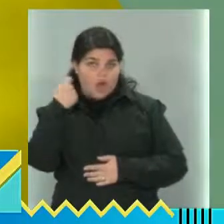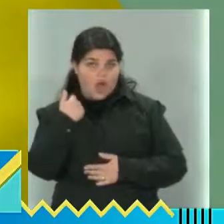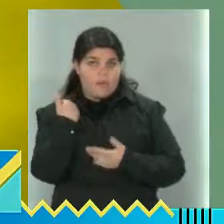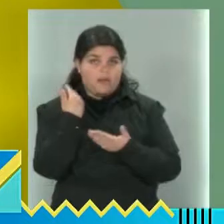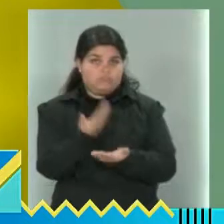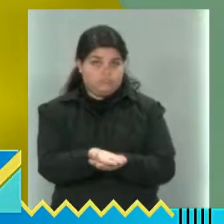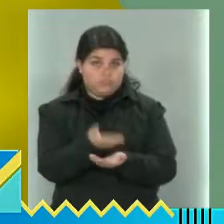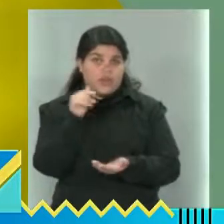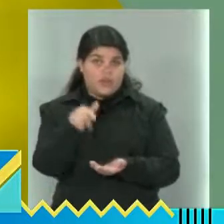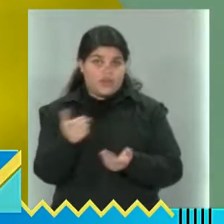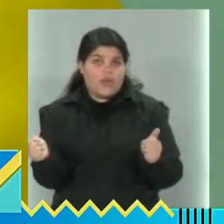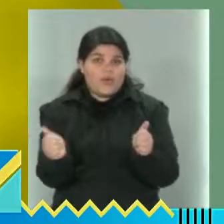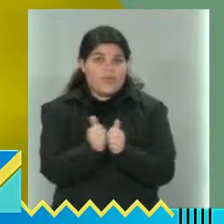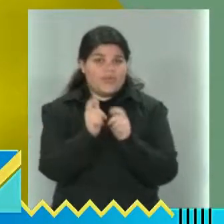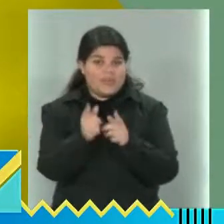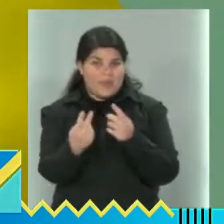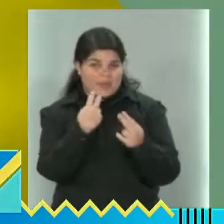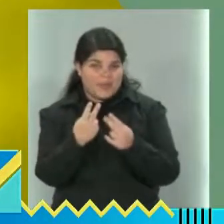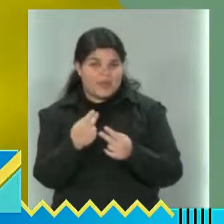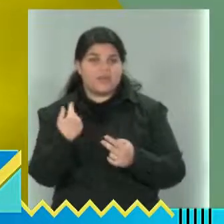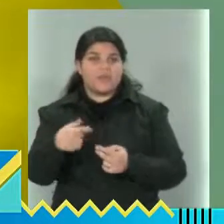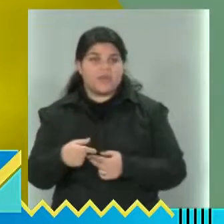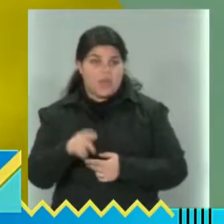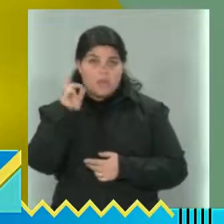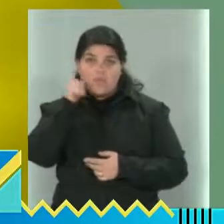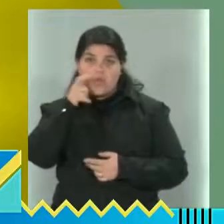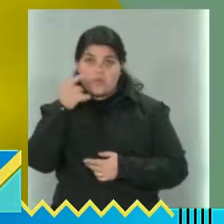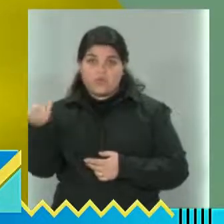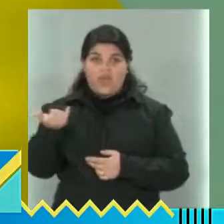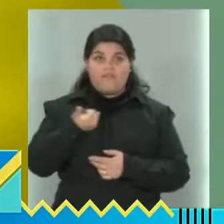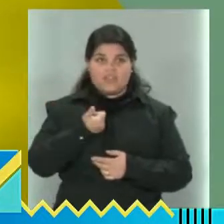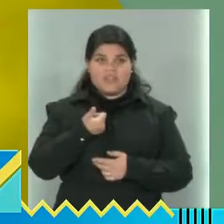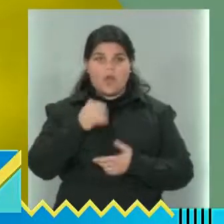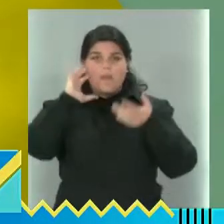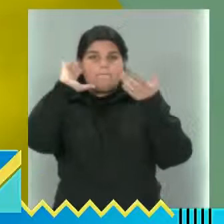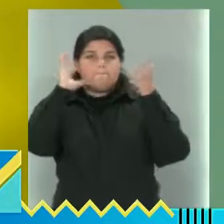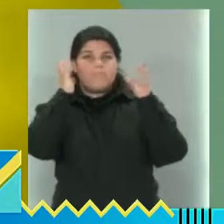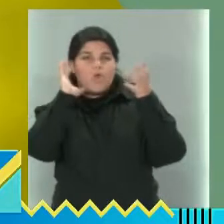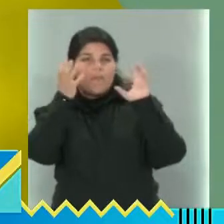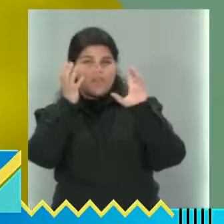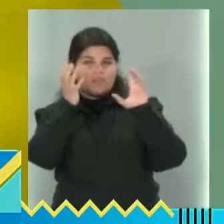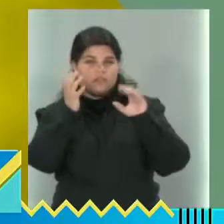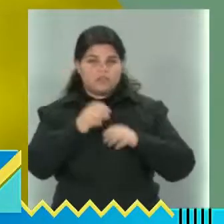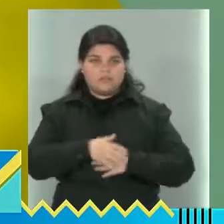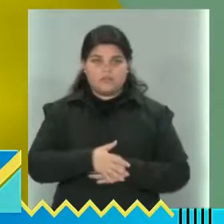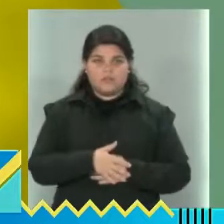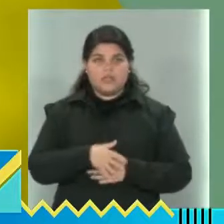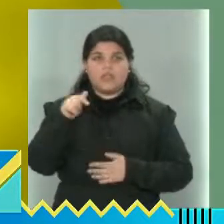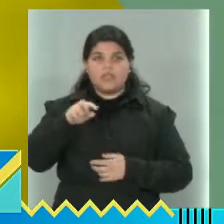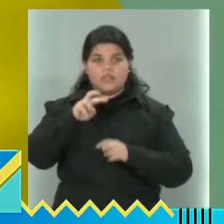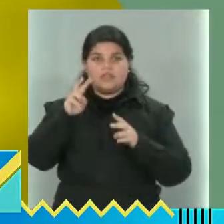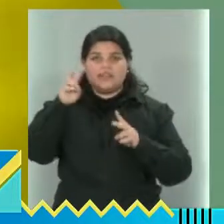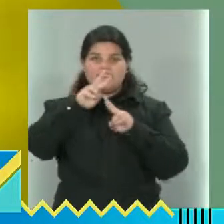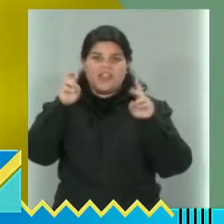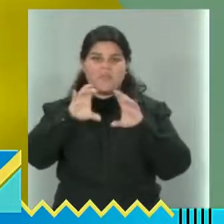así que acompañanos, está relacionado con, nos dice producción, del otro lado, medio ambiente, con motivo de la celebración de este Día